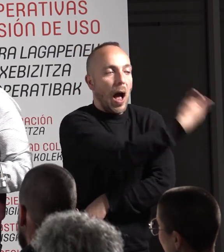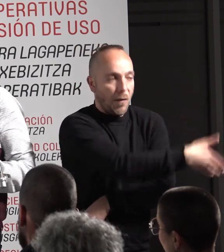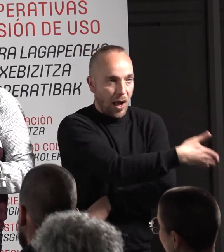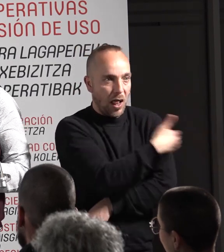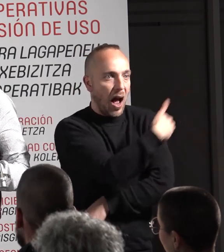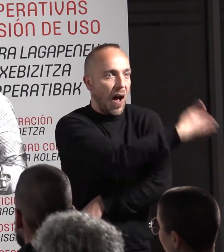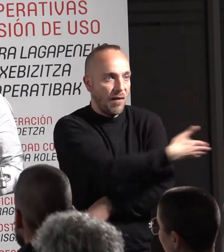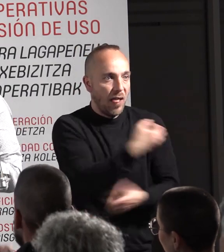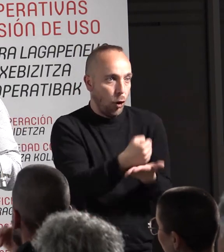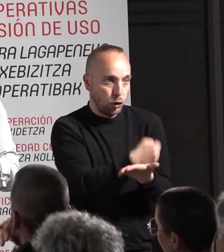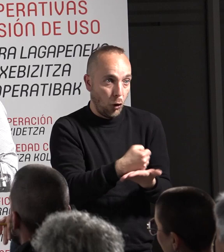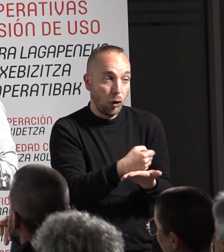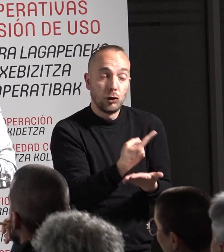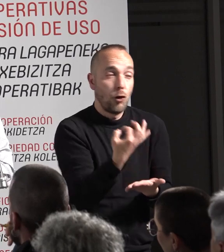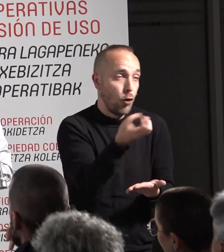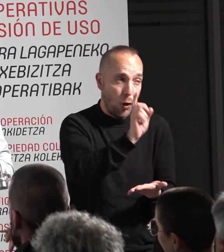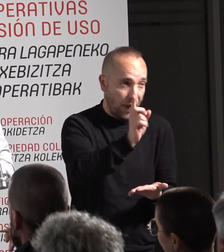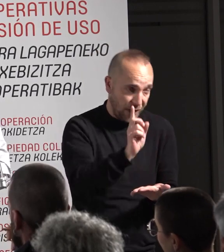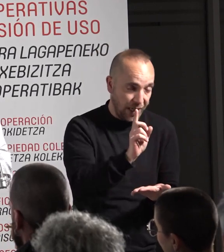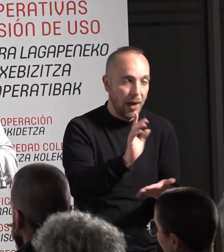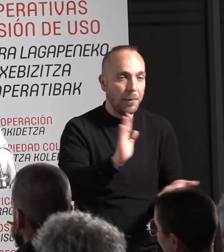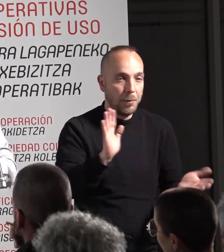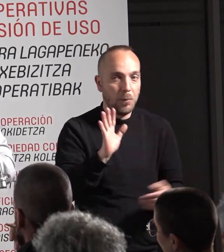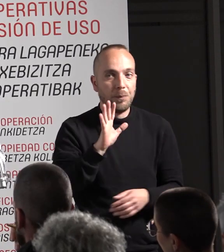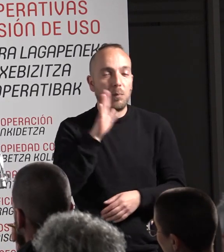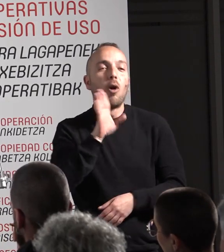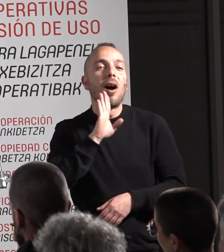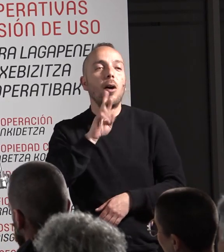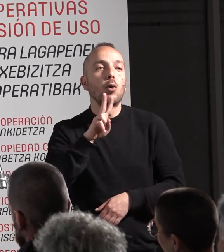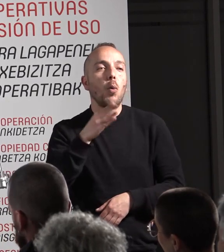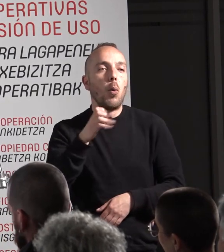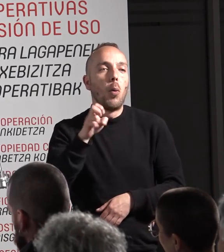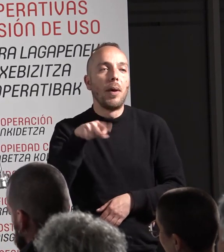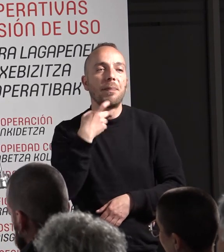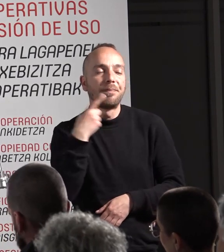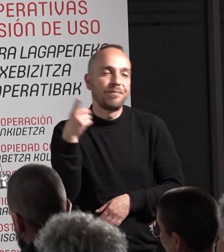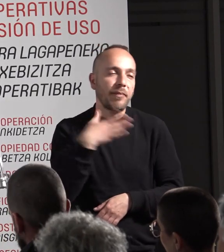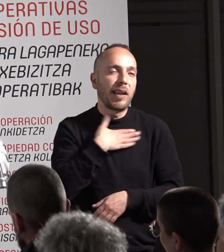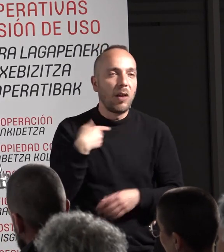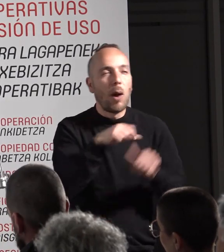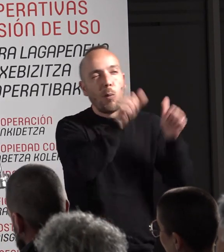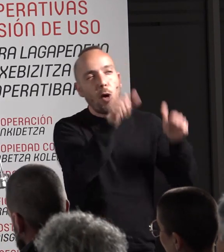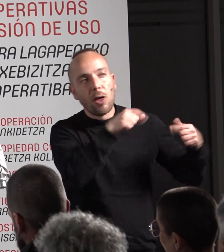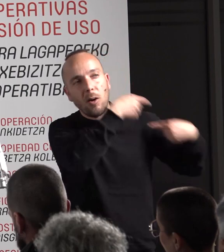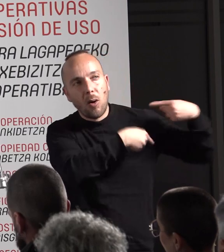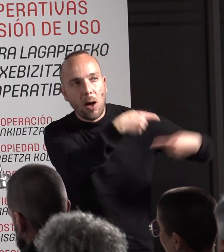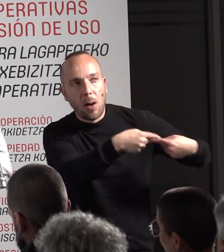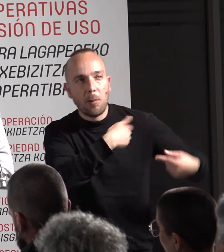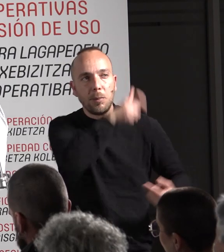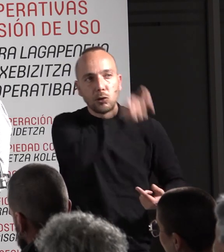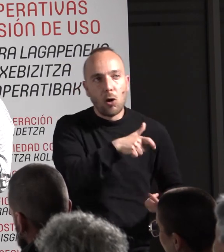No debería ser, porque precisamente lo ha dicho muy bien Rubén, aquí se quiere también huir del modelo del